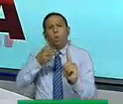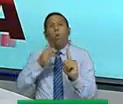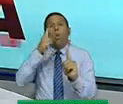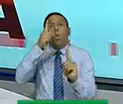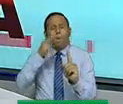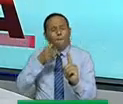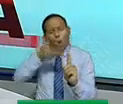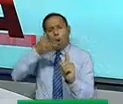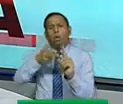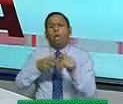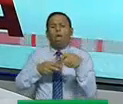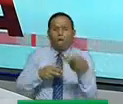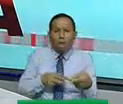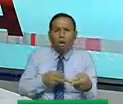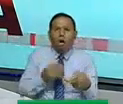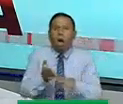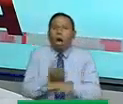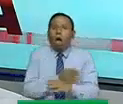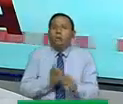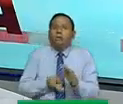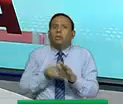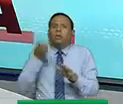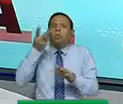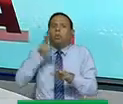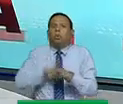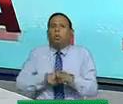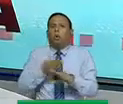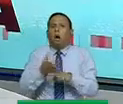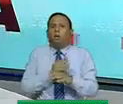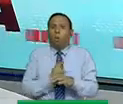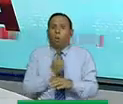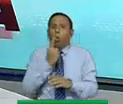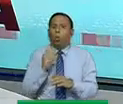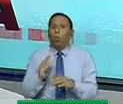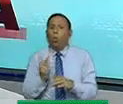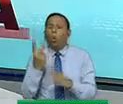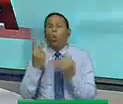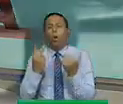la profesional de la salud en menos de un año.